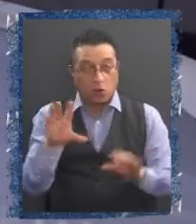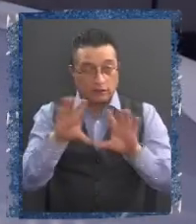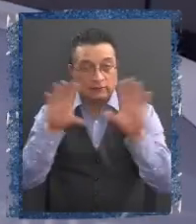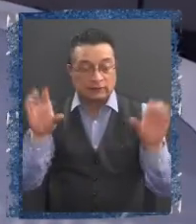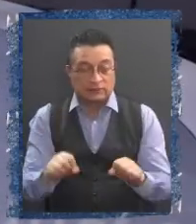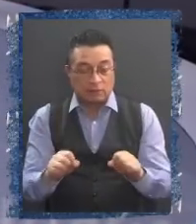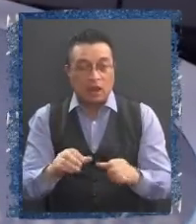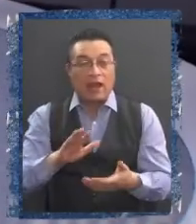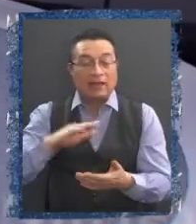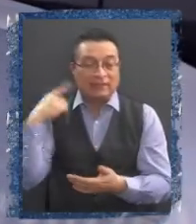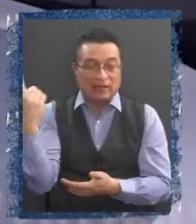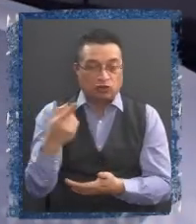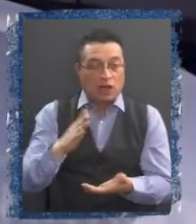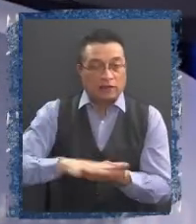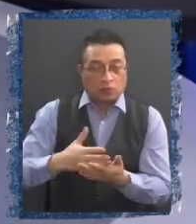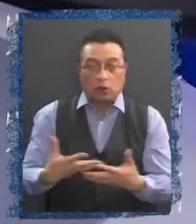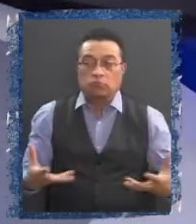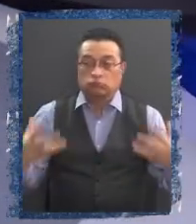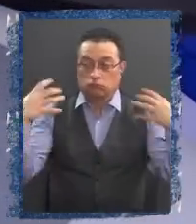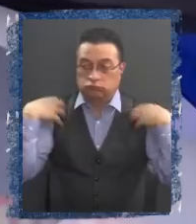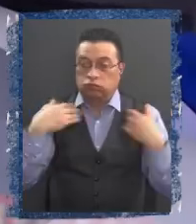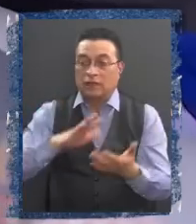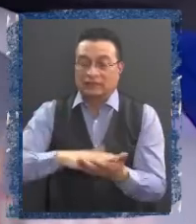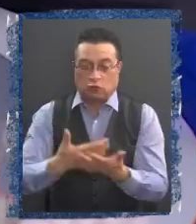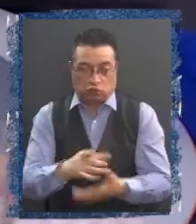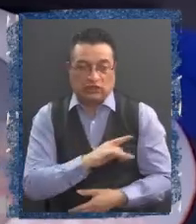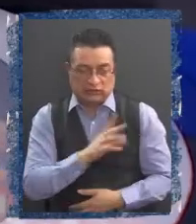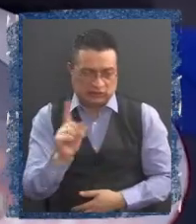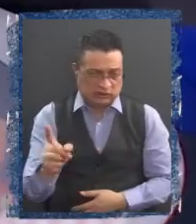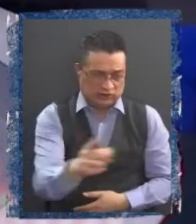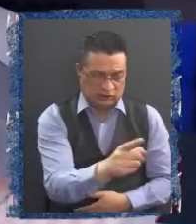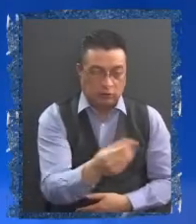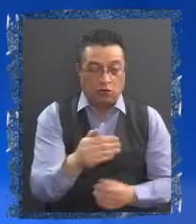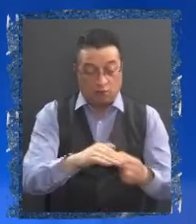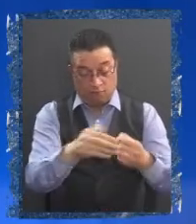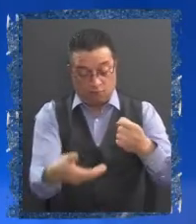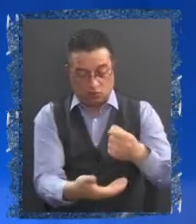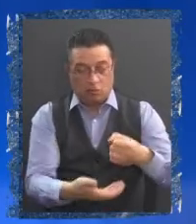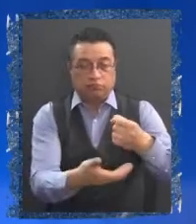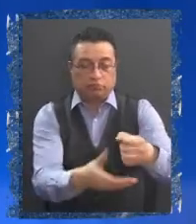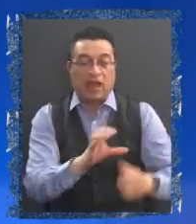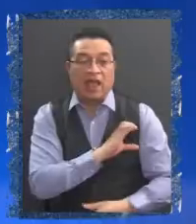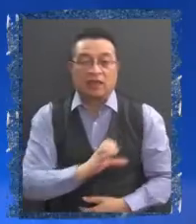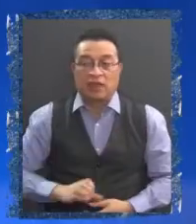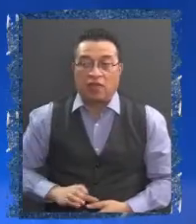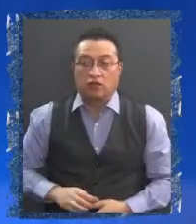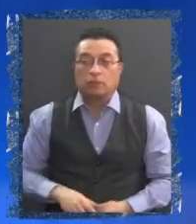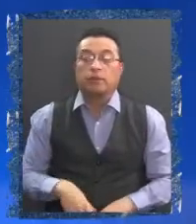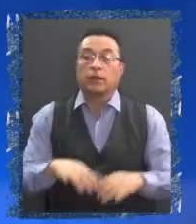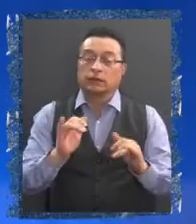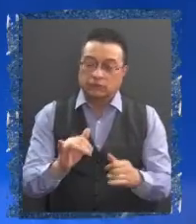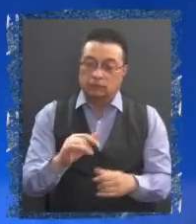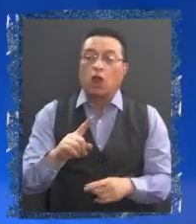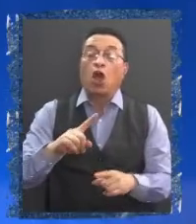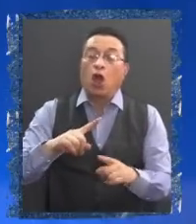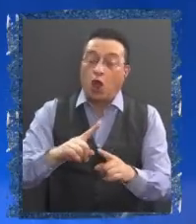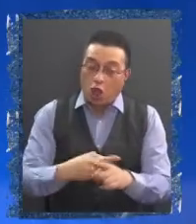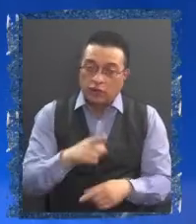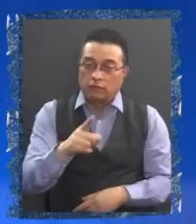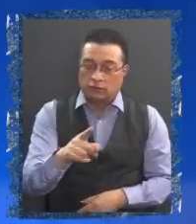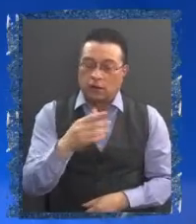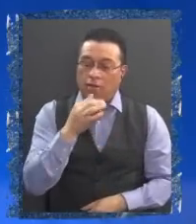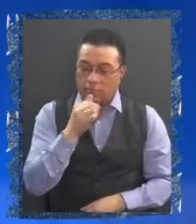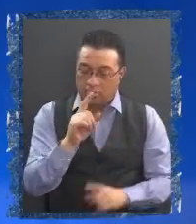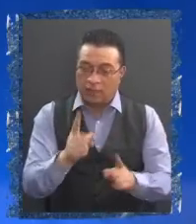salud que va a encargarse de la salud de los chilenos, con fondos estatales, básicamente. Sí, es que ahí, nuevamente, creo que hay que hacer una